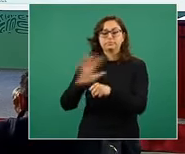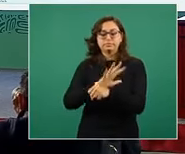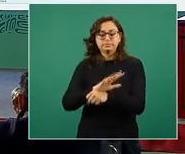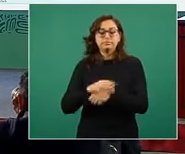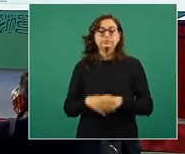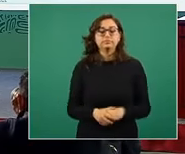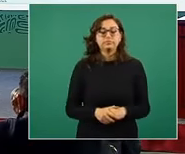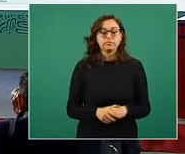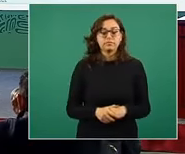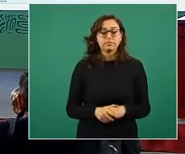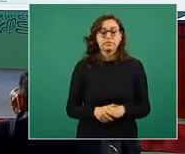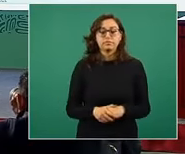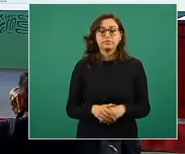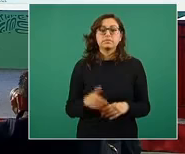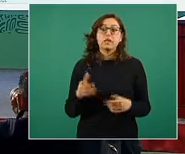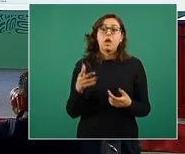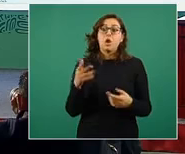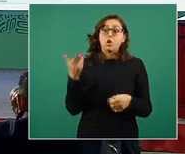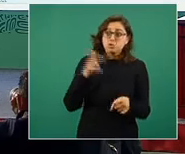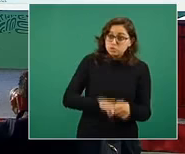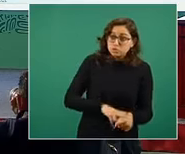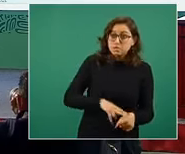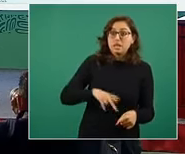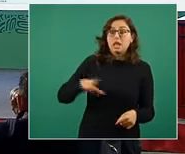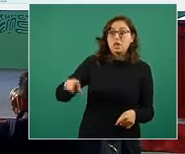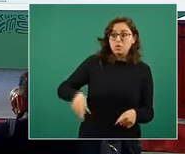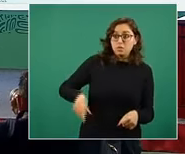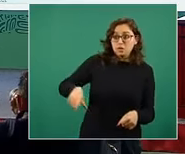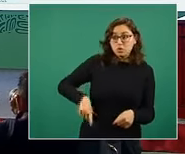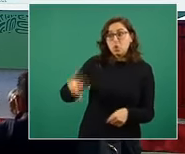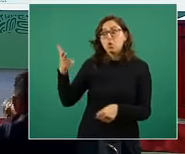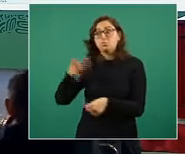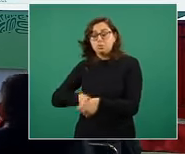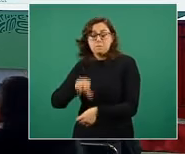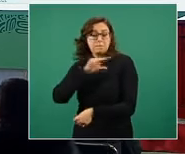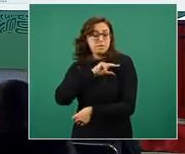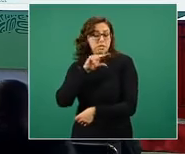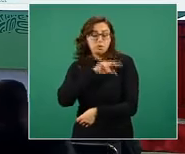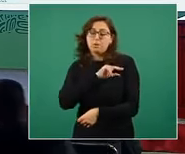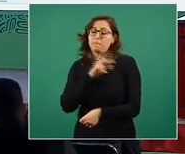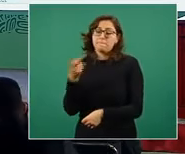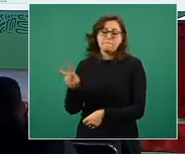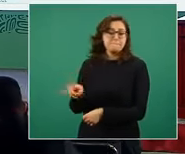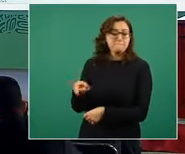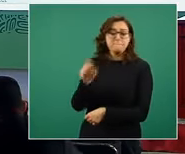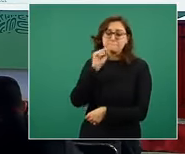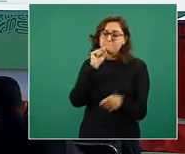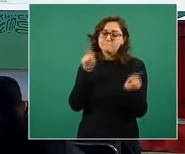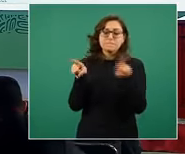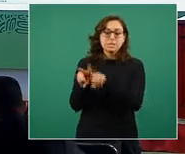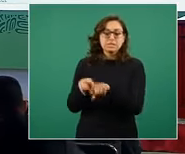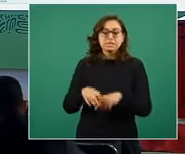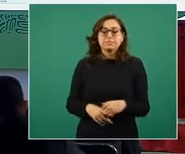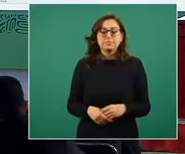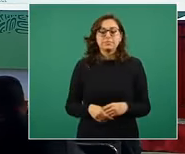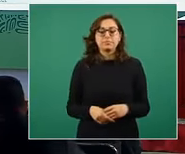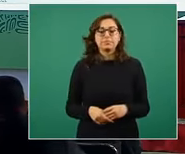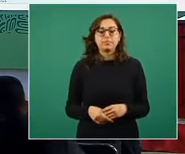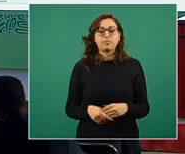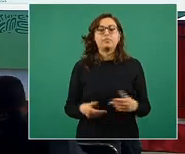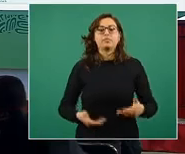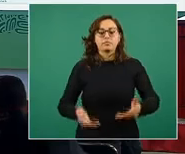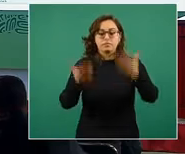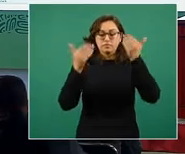prehospitalaria, del sector público y del sector privado, ambas. Y esta cantidad que ha permanecido